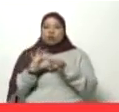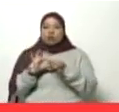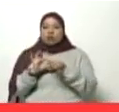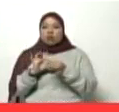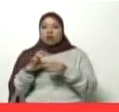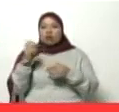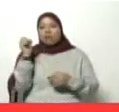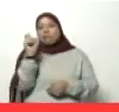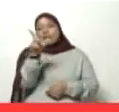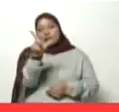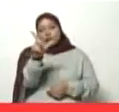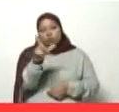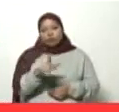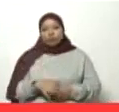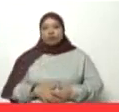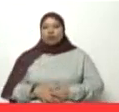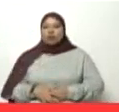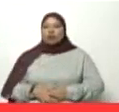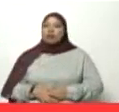Hemos